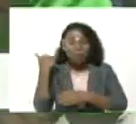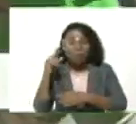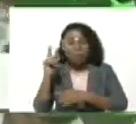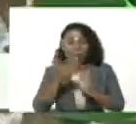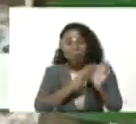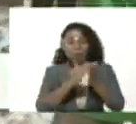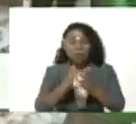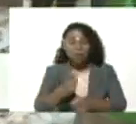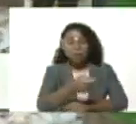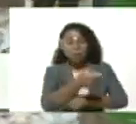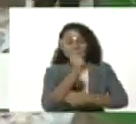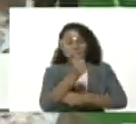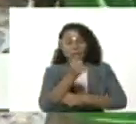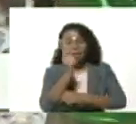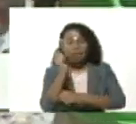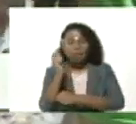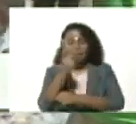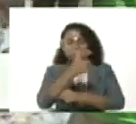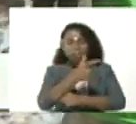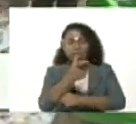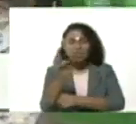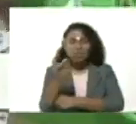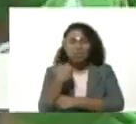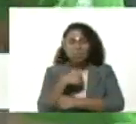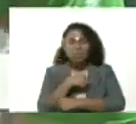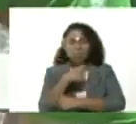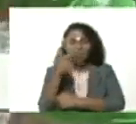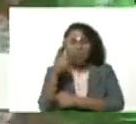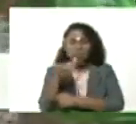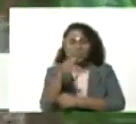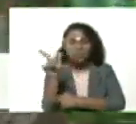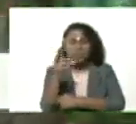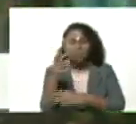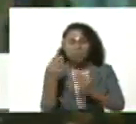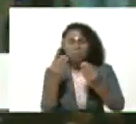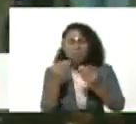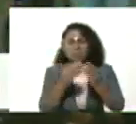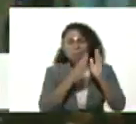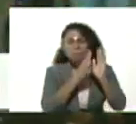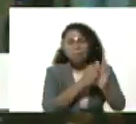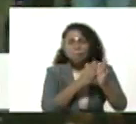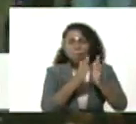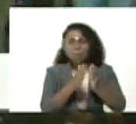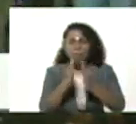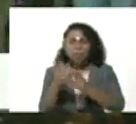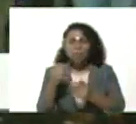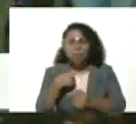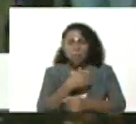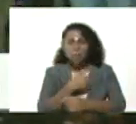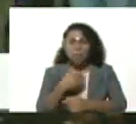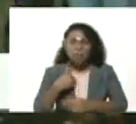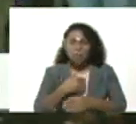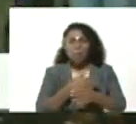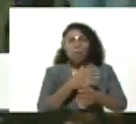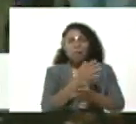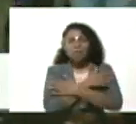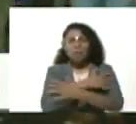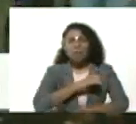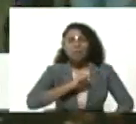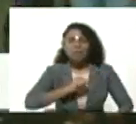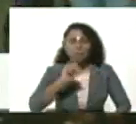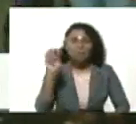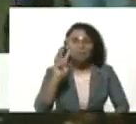de pescadores de río, de gente de nuestro pueblo y con mucha organización. Yo quiero felicitar al Somos